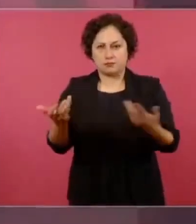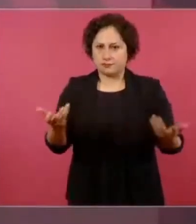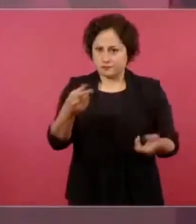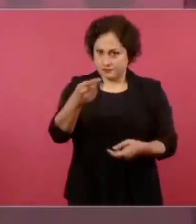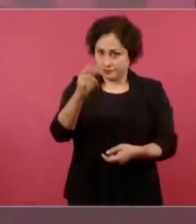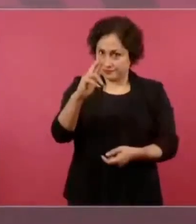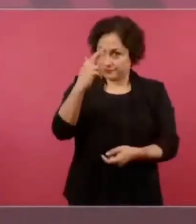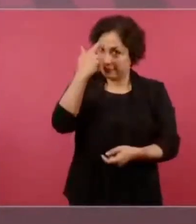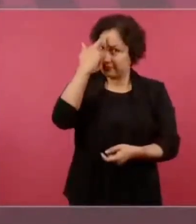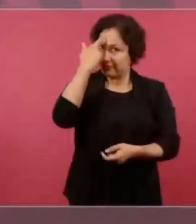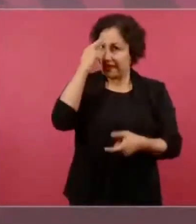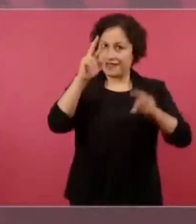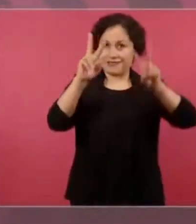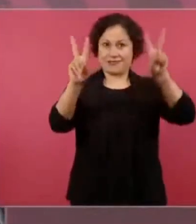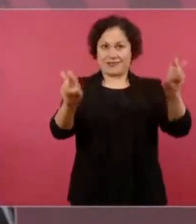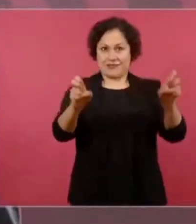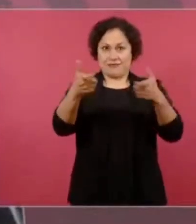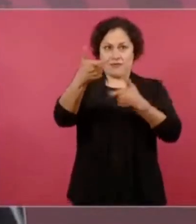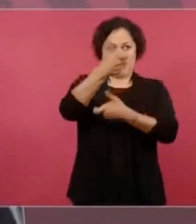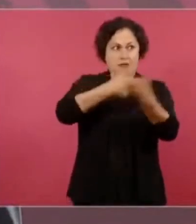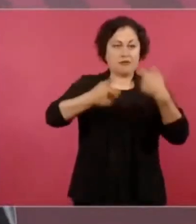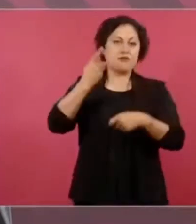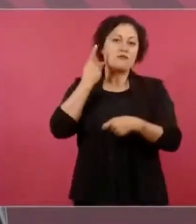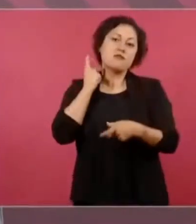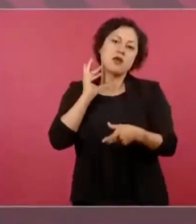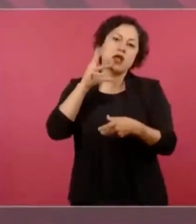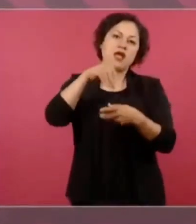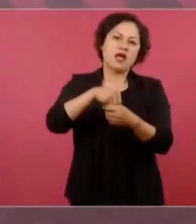de convertir las deudas privadas